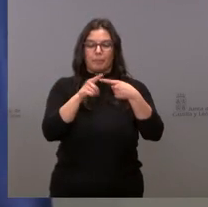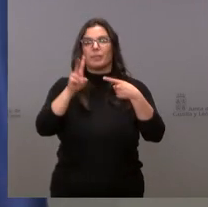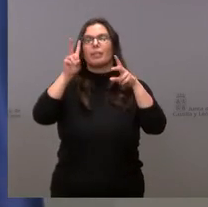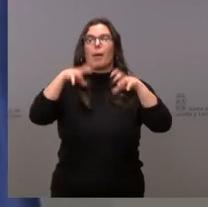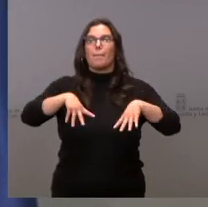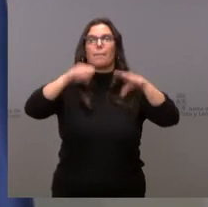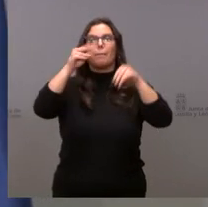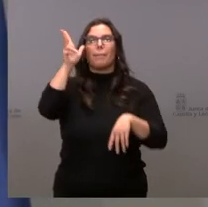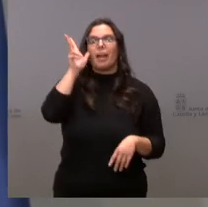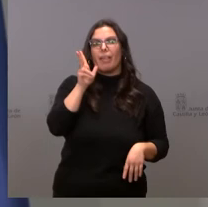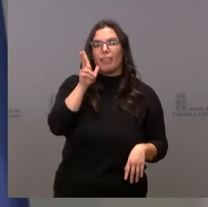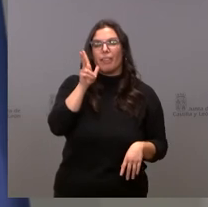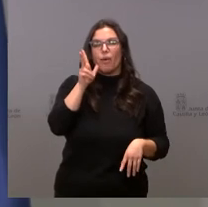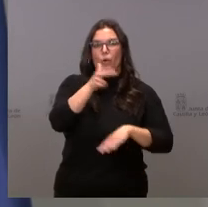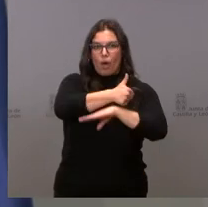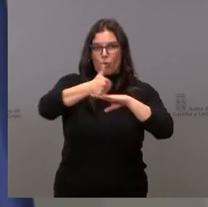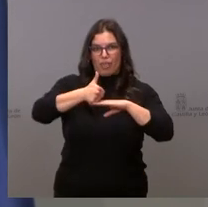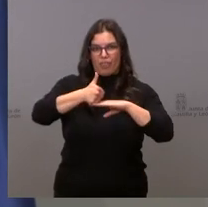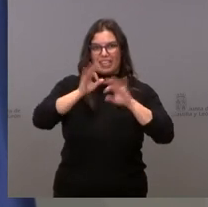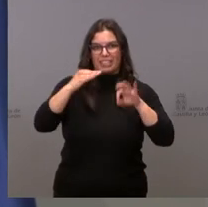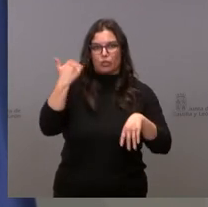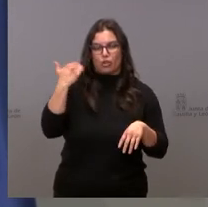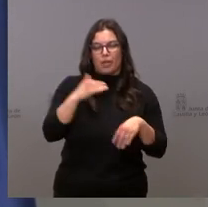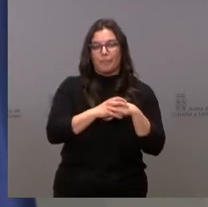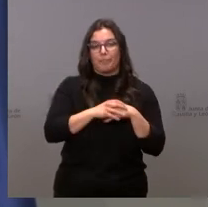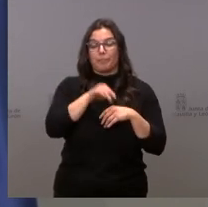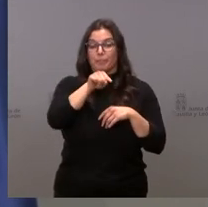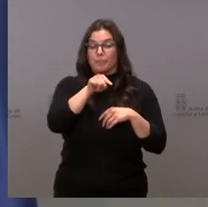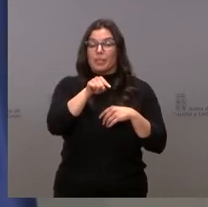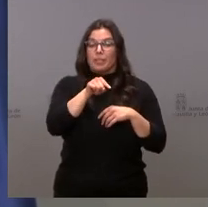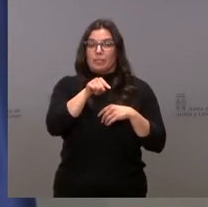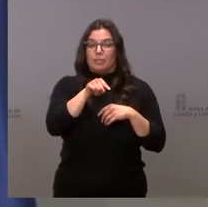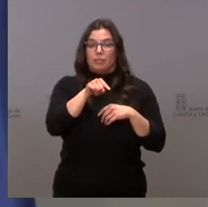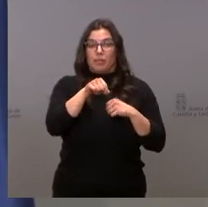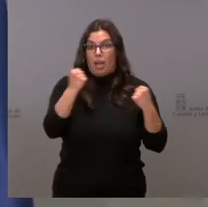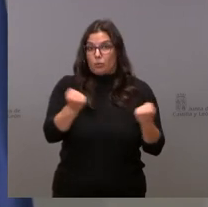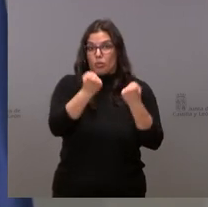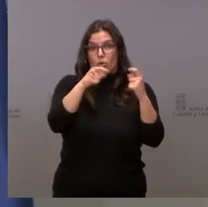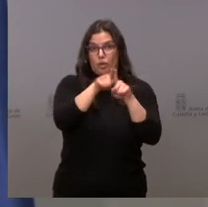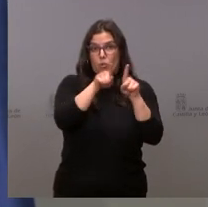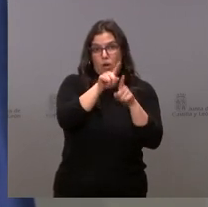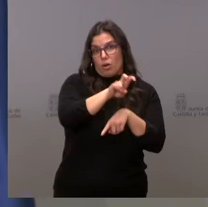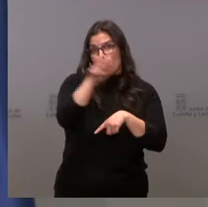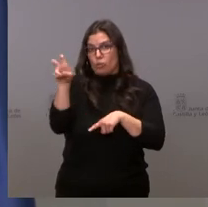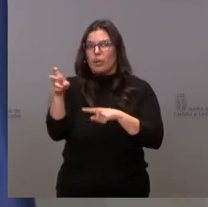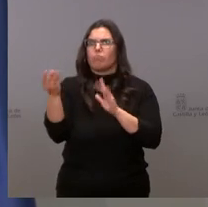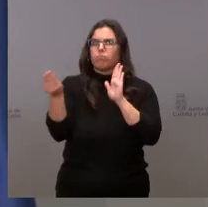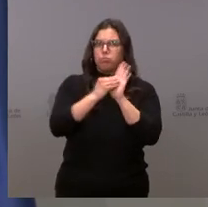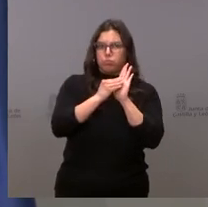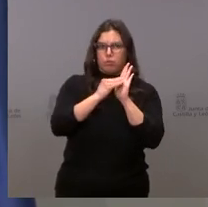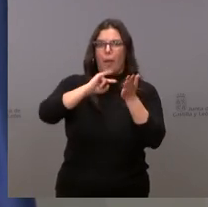de la audiencia esta es una actuación que como otras figuran en el plan soria